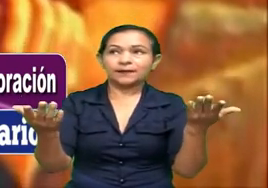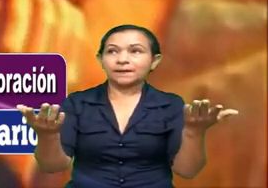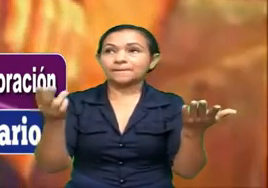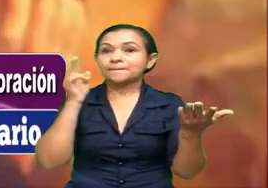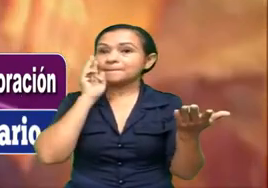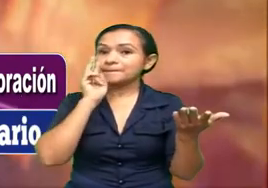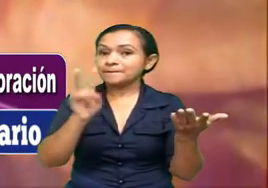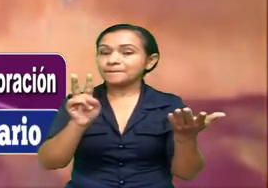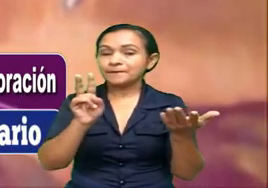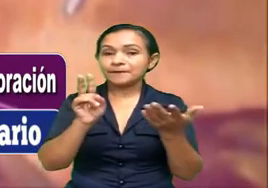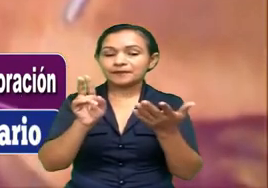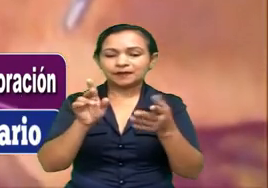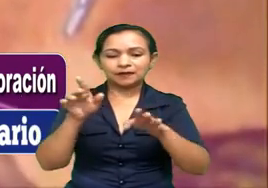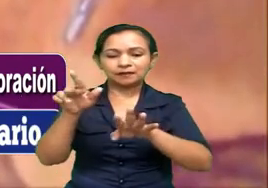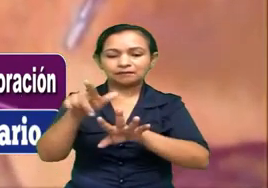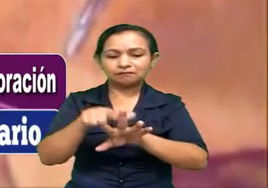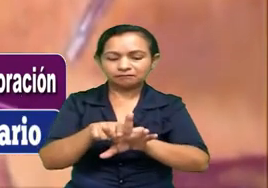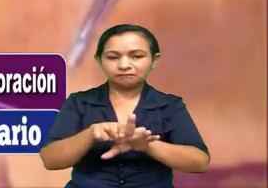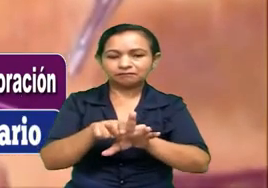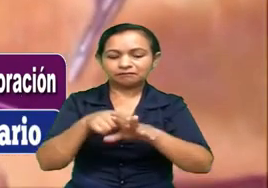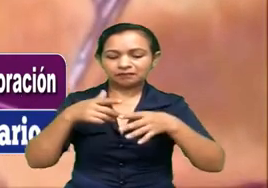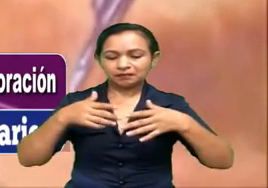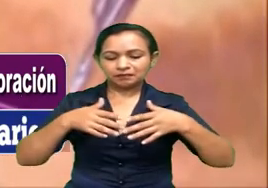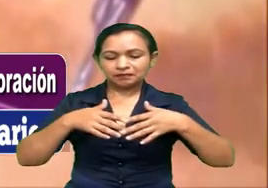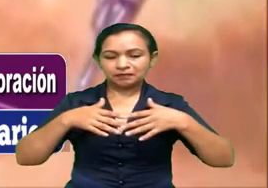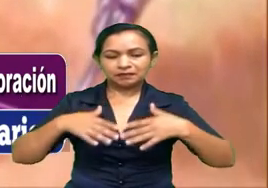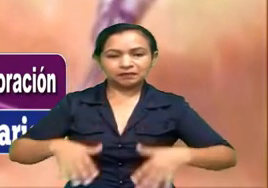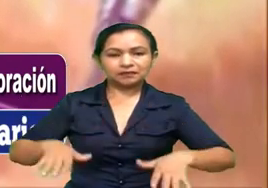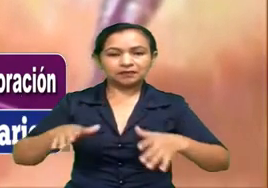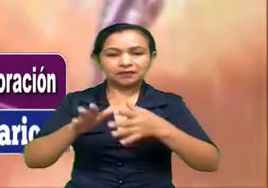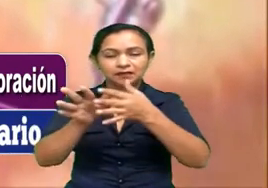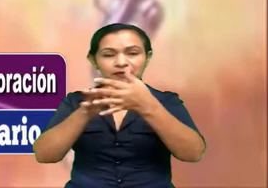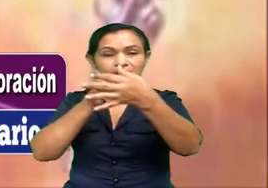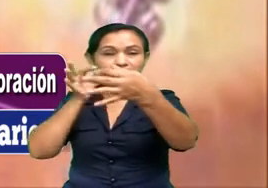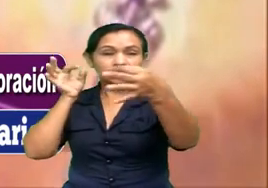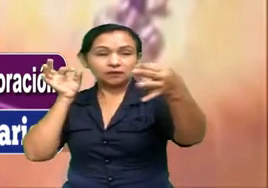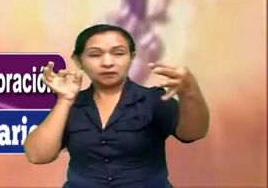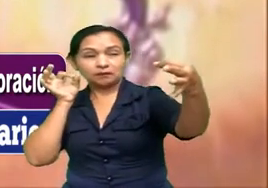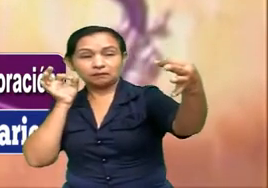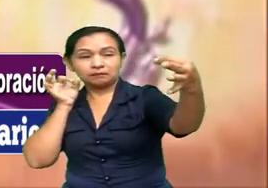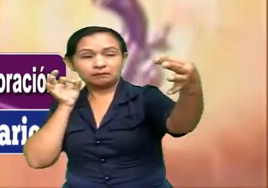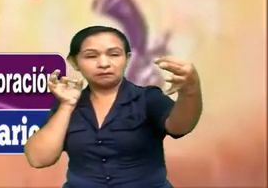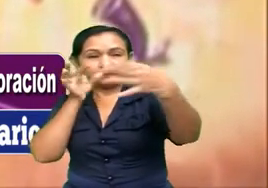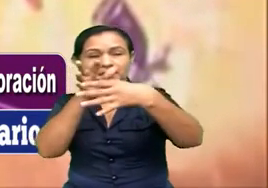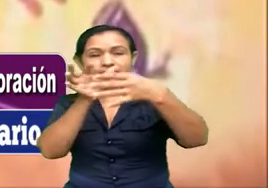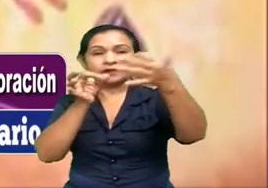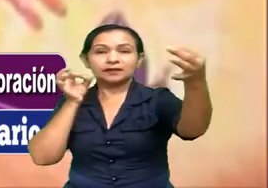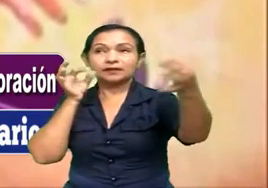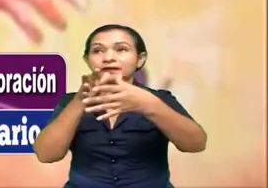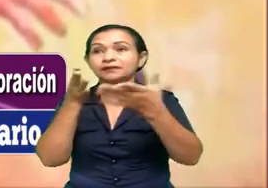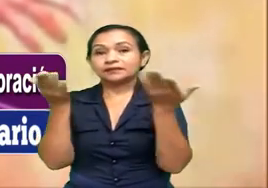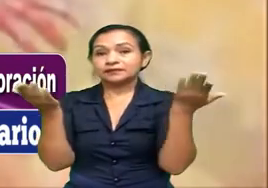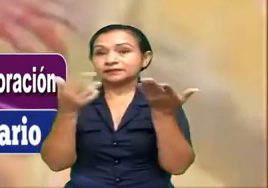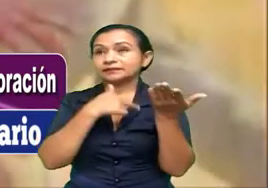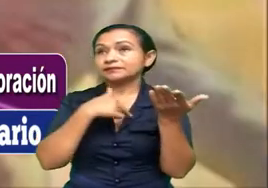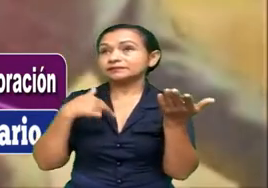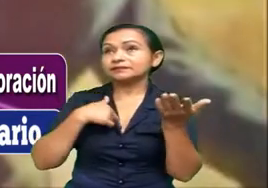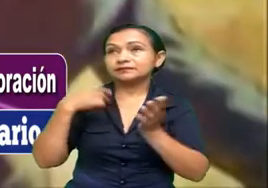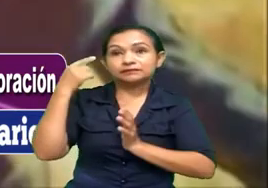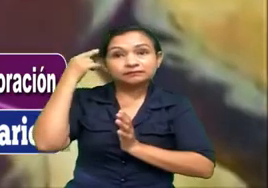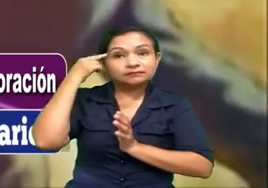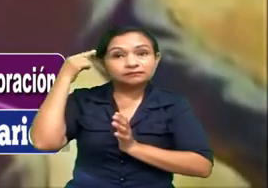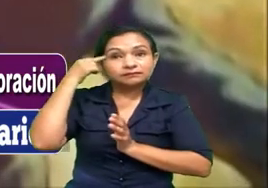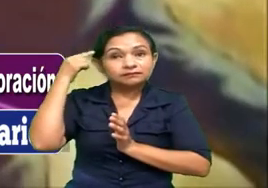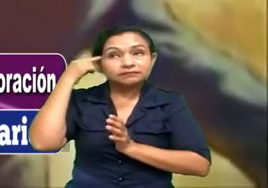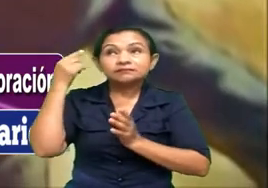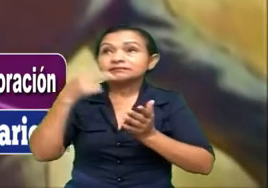nuestros indios de Caites semidesnudos con su arco y su flecha combatiendo, y yo me imagino